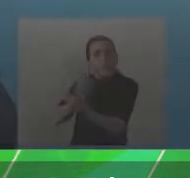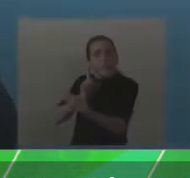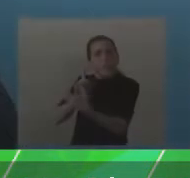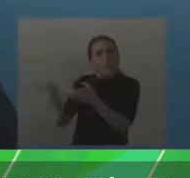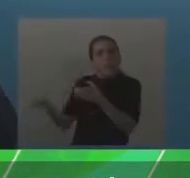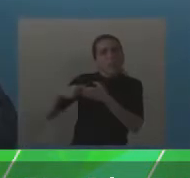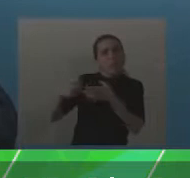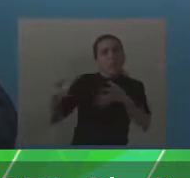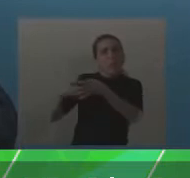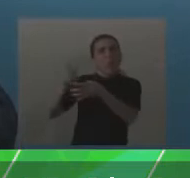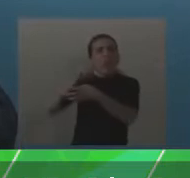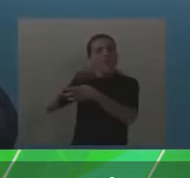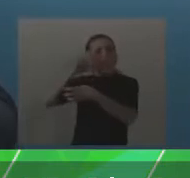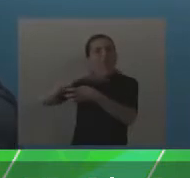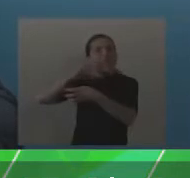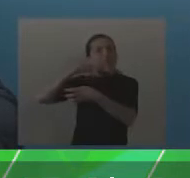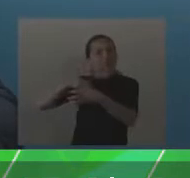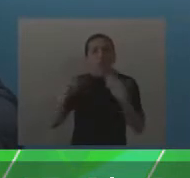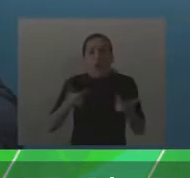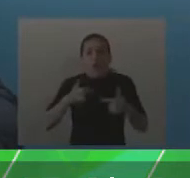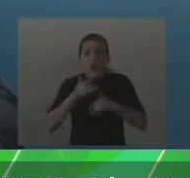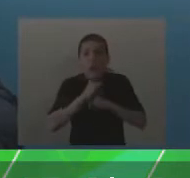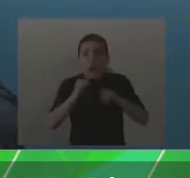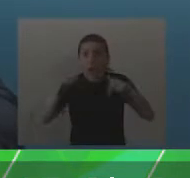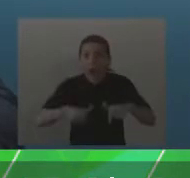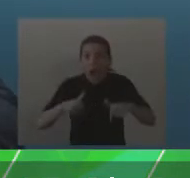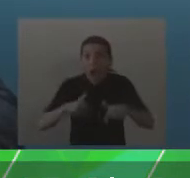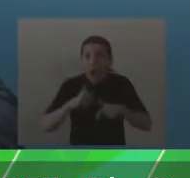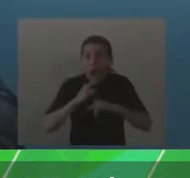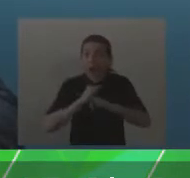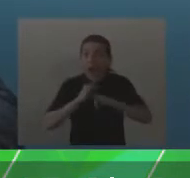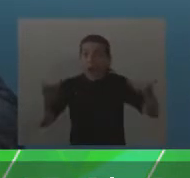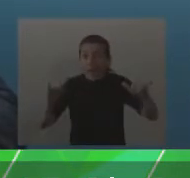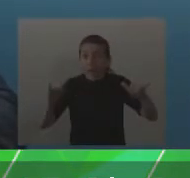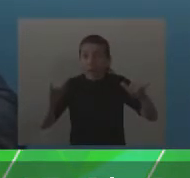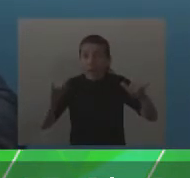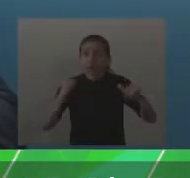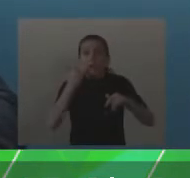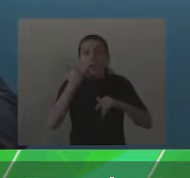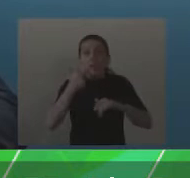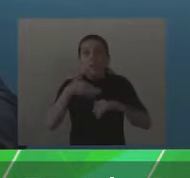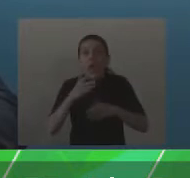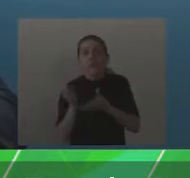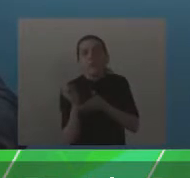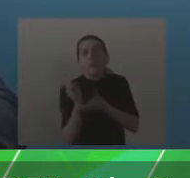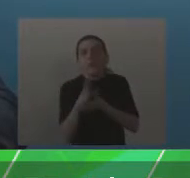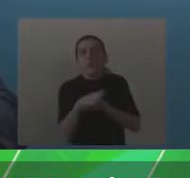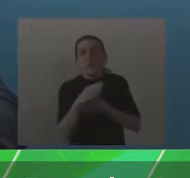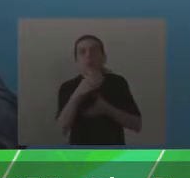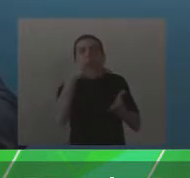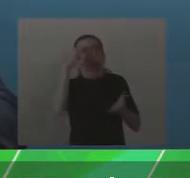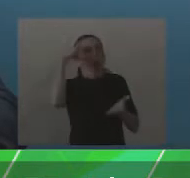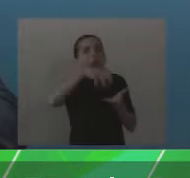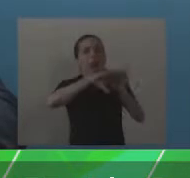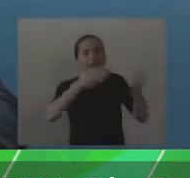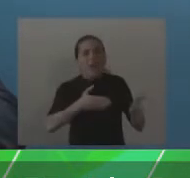pero también en cada un lugar de la provincia hay un productor, hay un trabajador que depende también de esta economía. Claro. No únicamente, por ejemplo, en